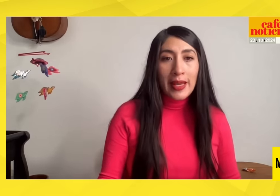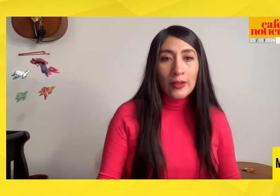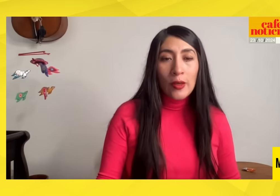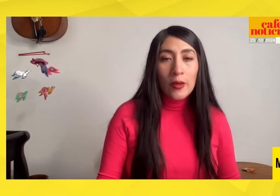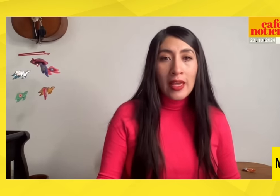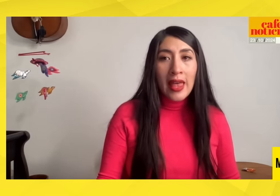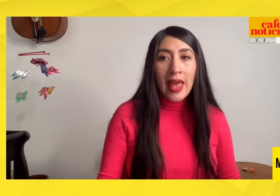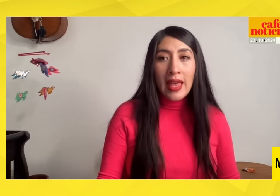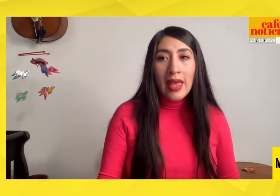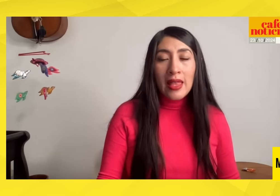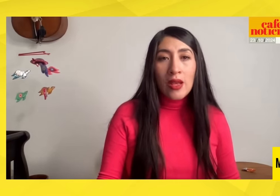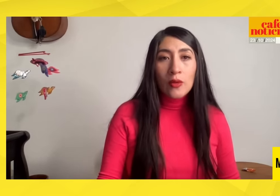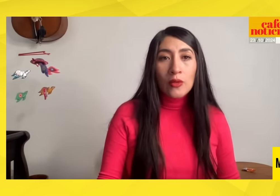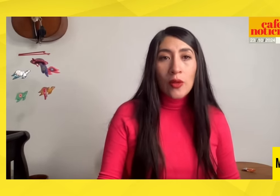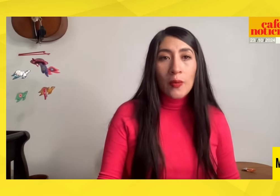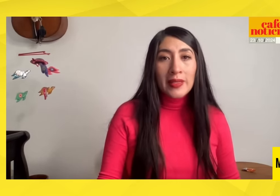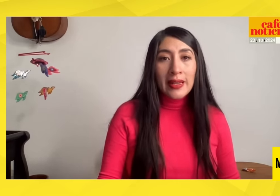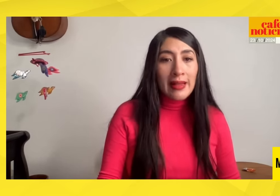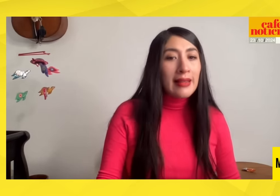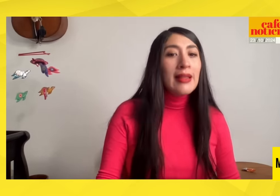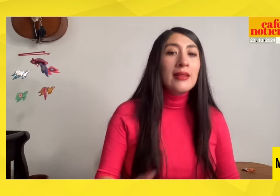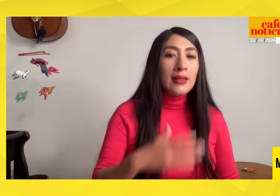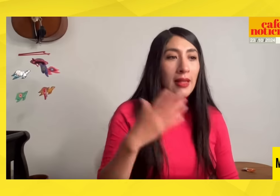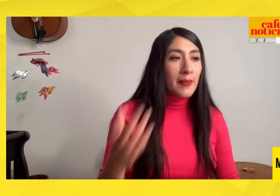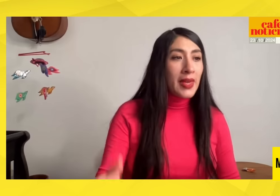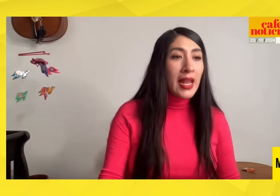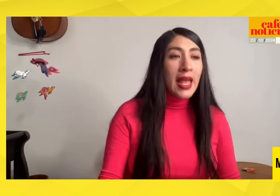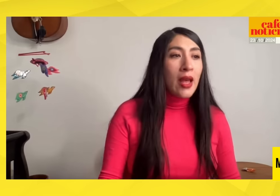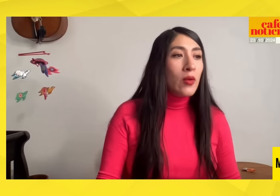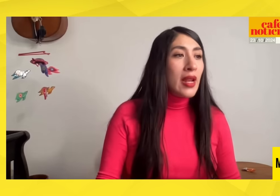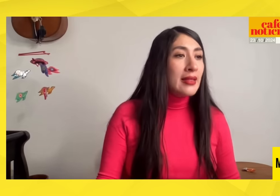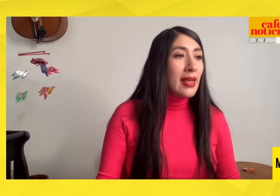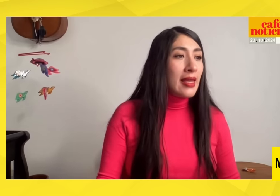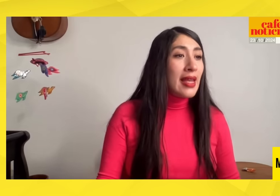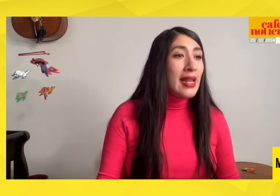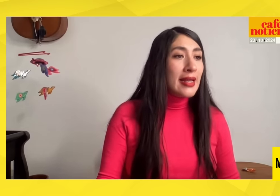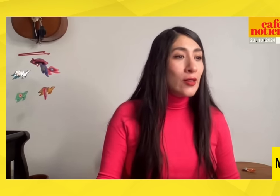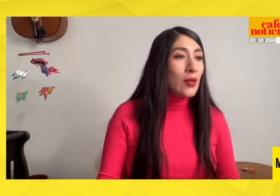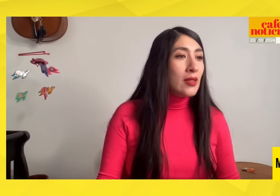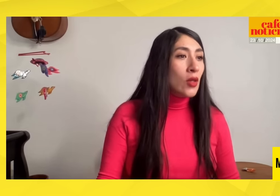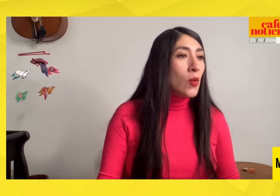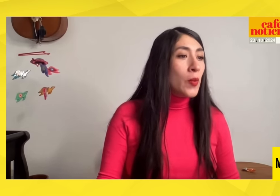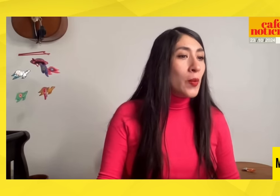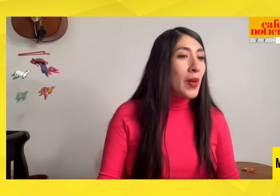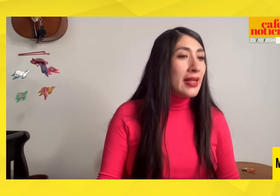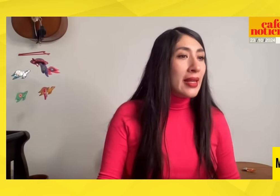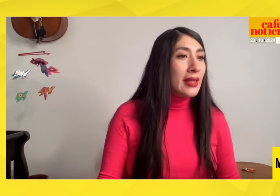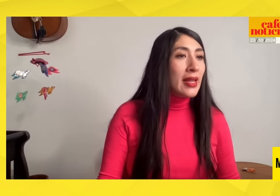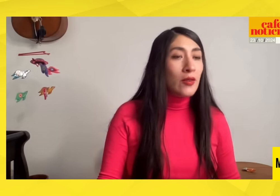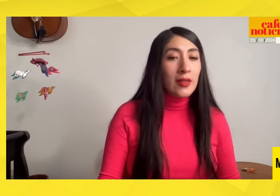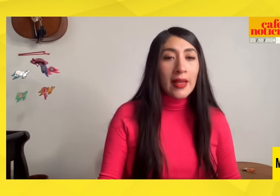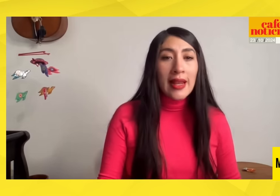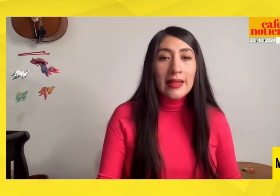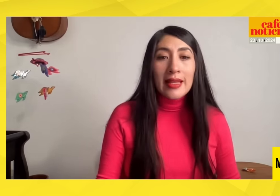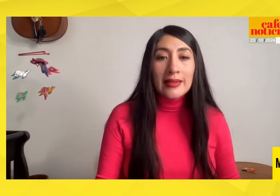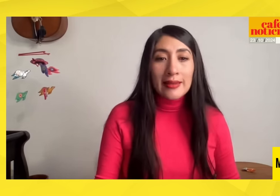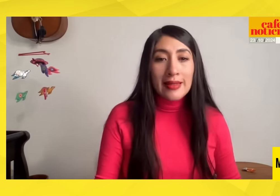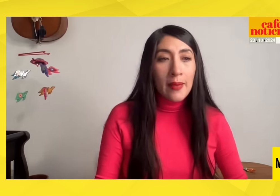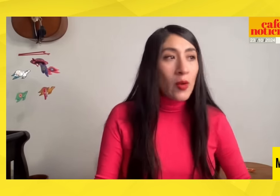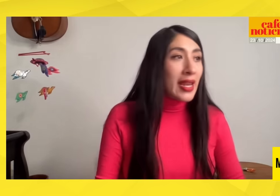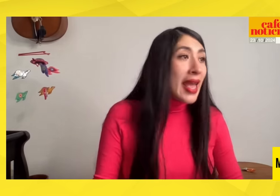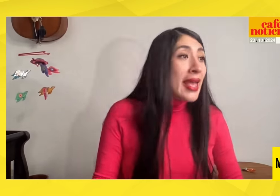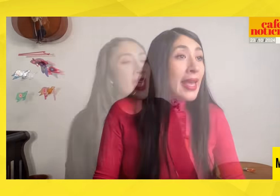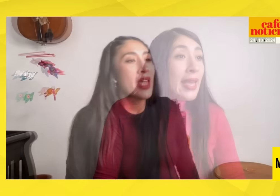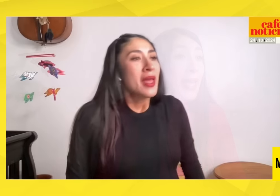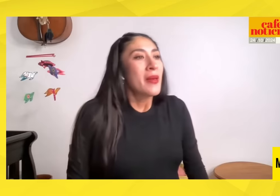la explicación que da a Don Augusto López Hernández y también unas eh de las reacciones que hubo por parte de los integrantes